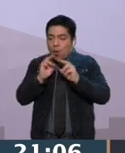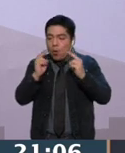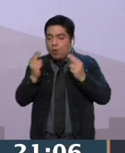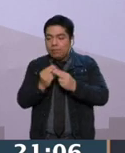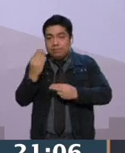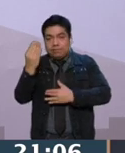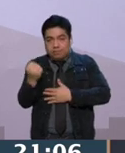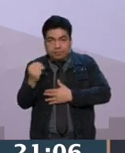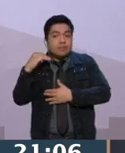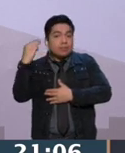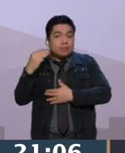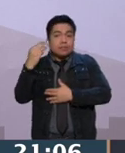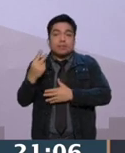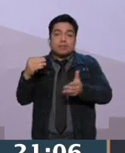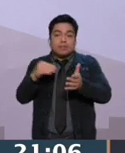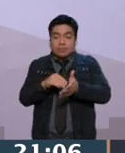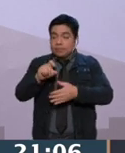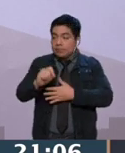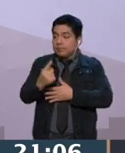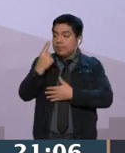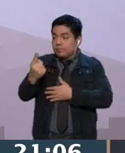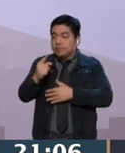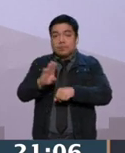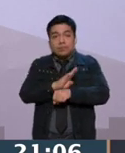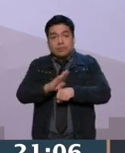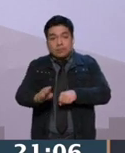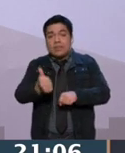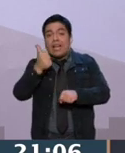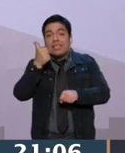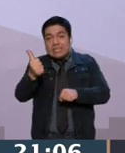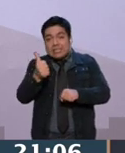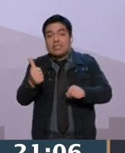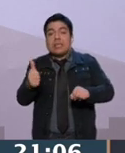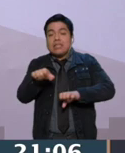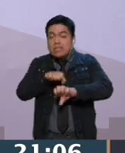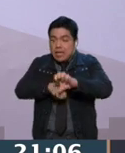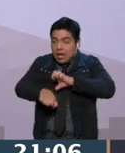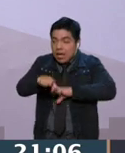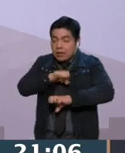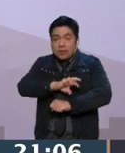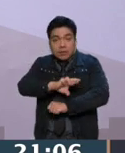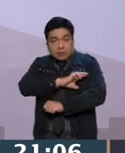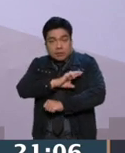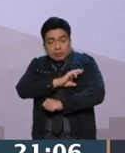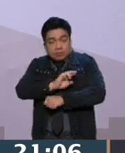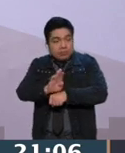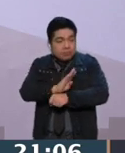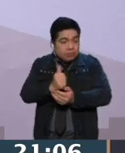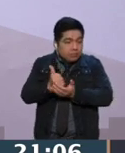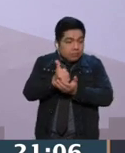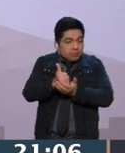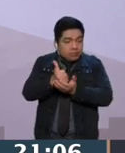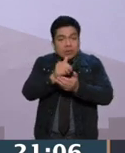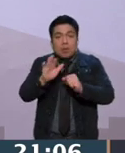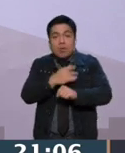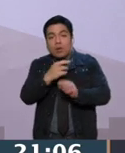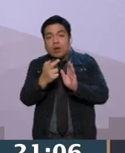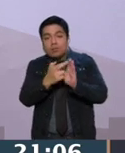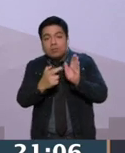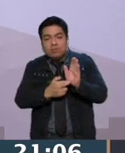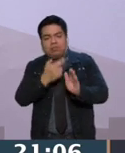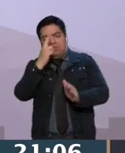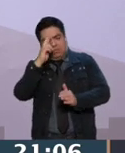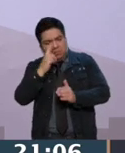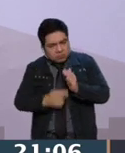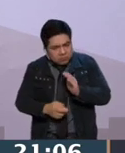de marzo de 2021, lo cual beneficiará a 6 empresas privadas, puesto que consideraron que las normas de esta ley violan las reglas que